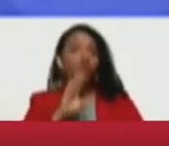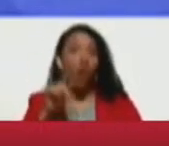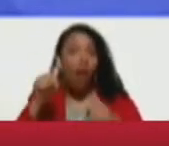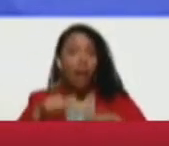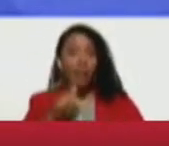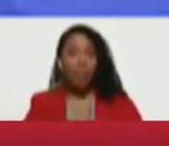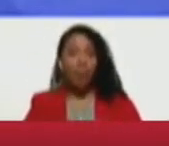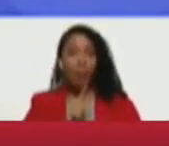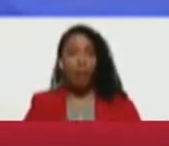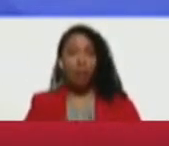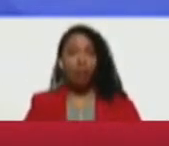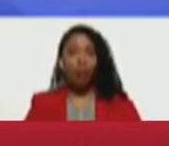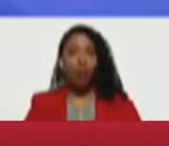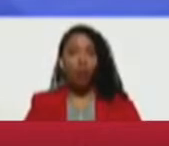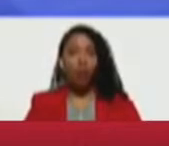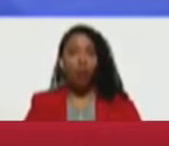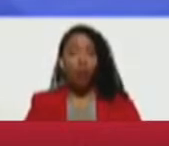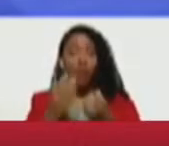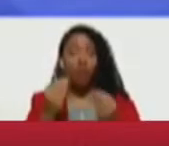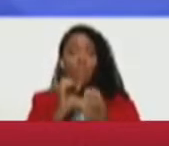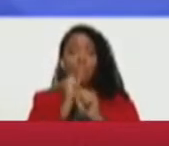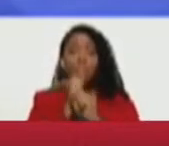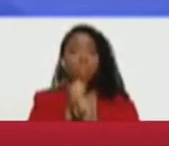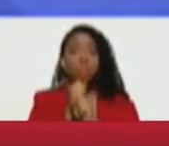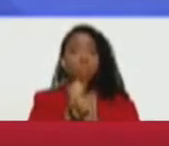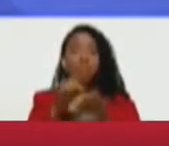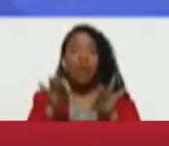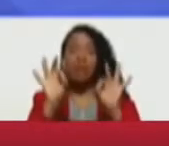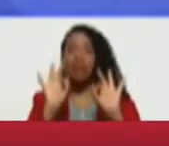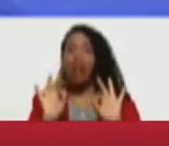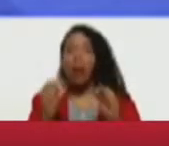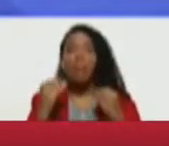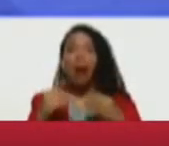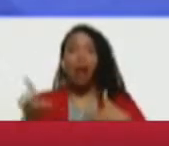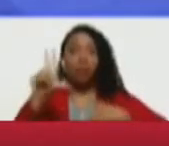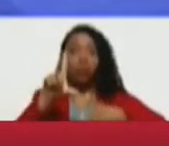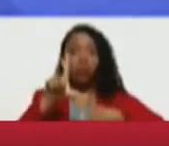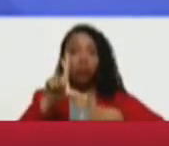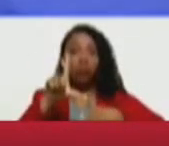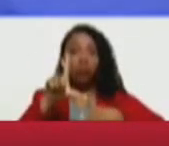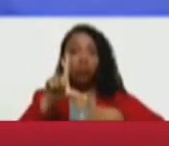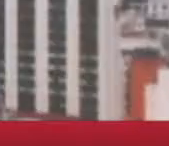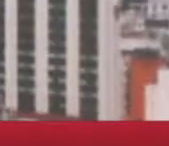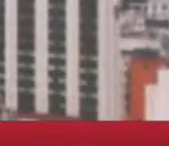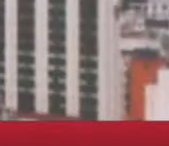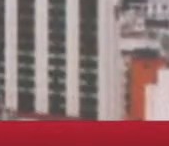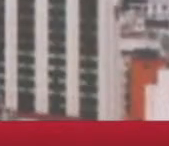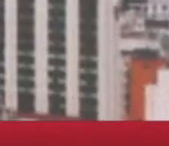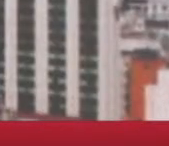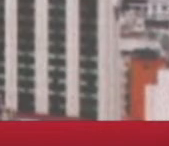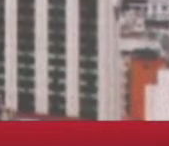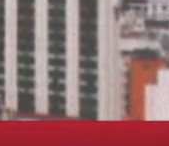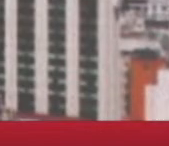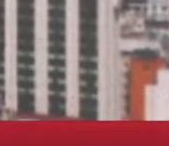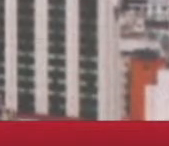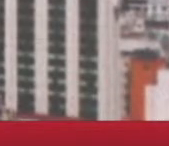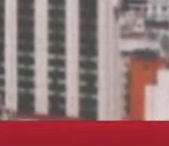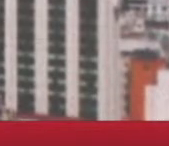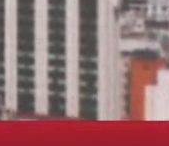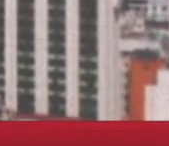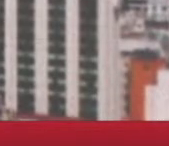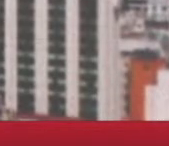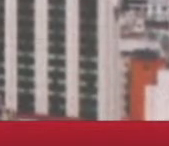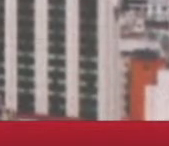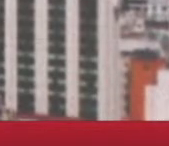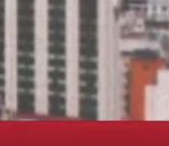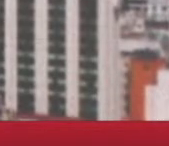momento tan esperado tan especial para América Latina y el Caribe bueno Pablo La pregunta es qué